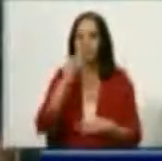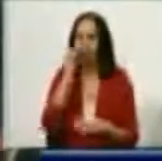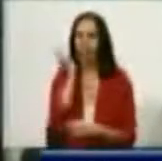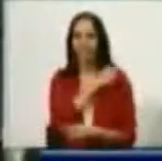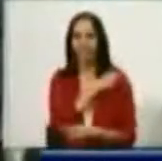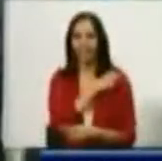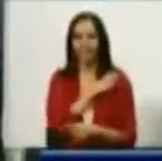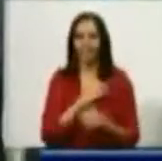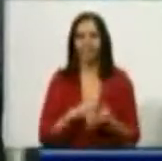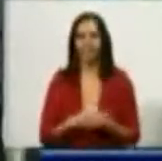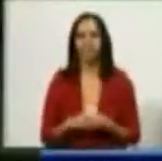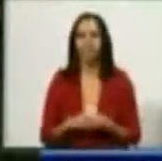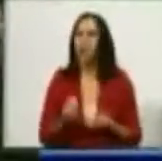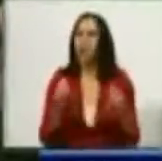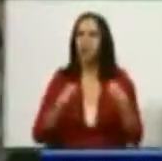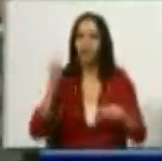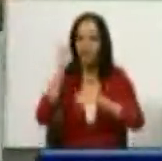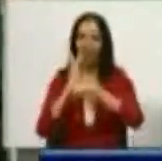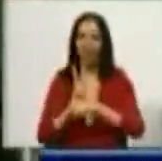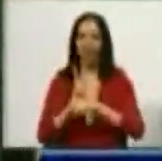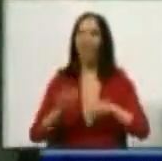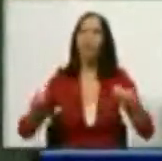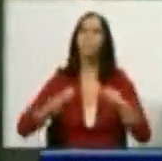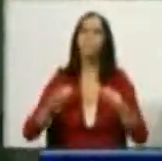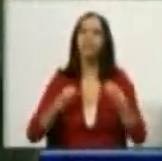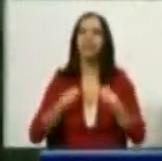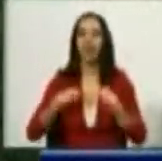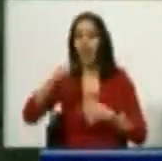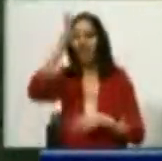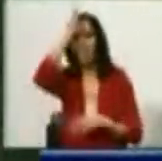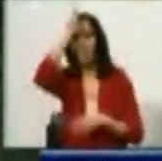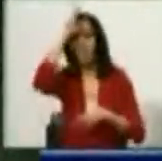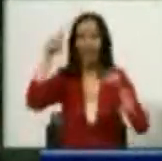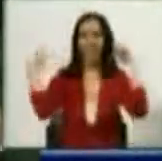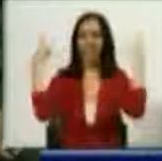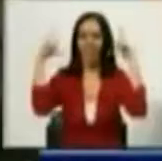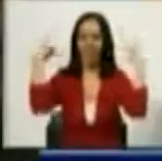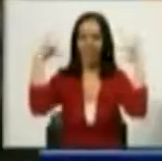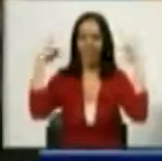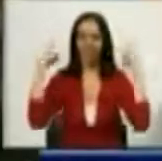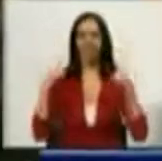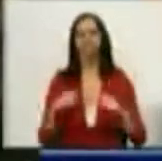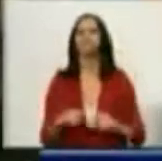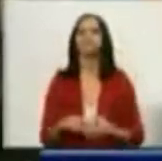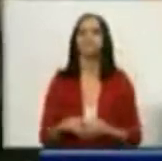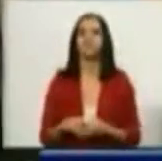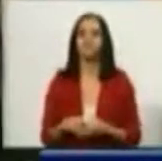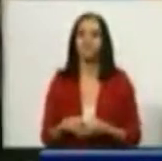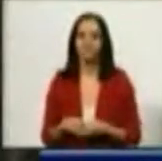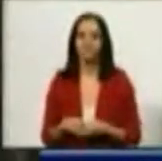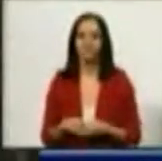caldeiro querido Vargas que vivan los tiburones de la guaira